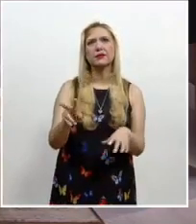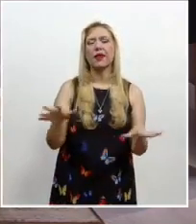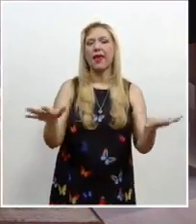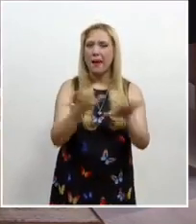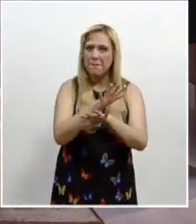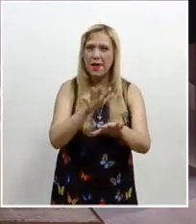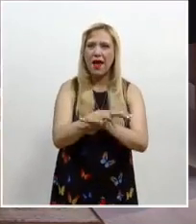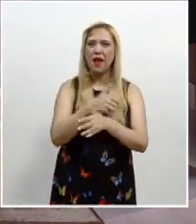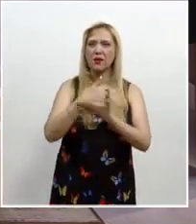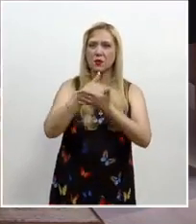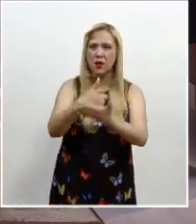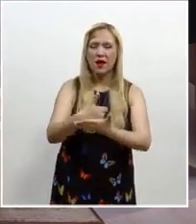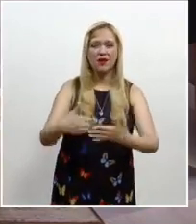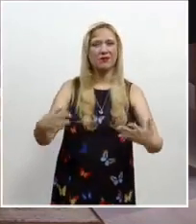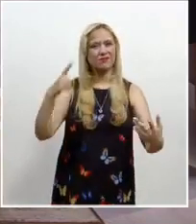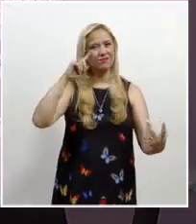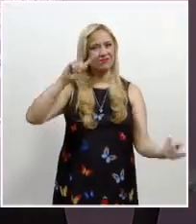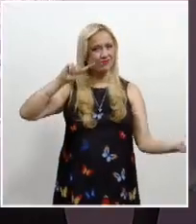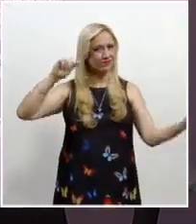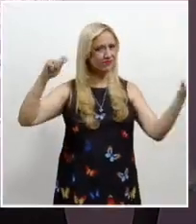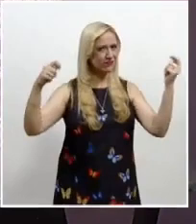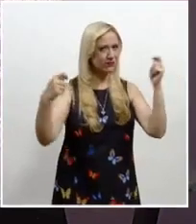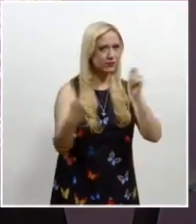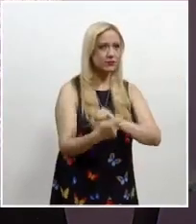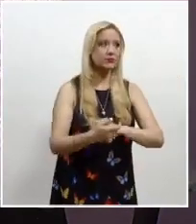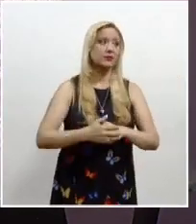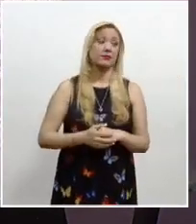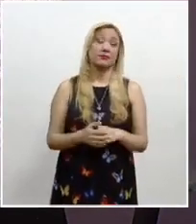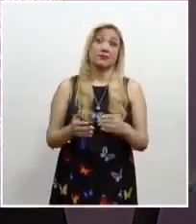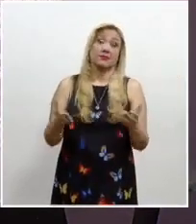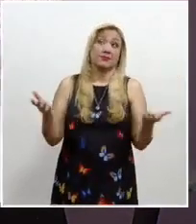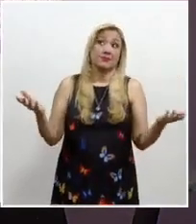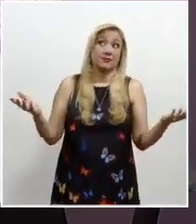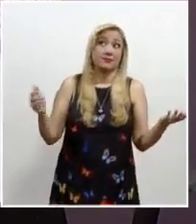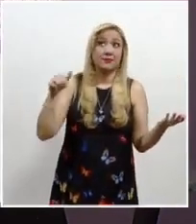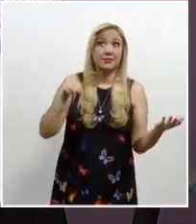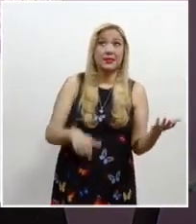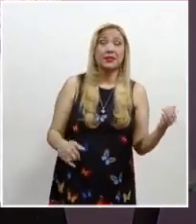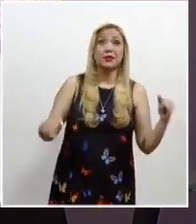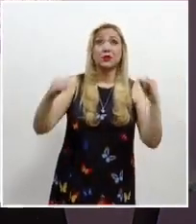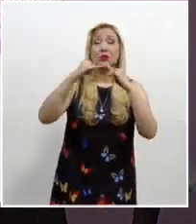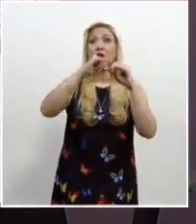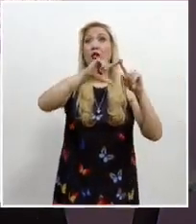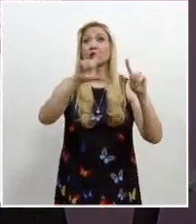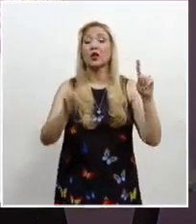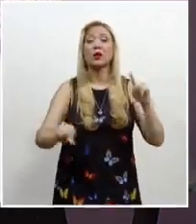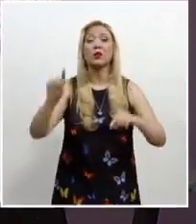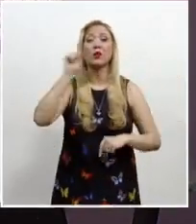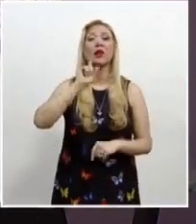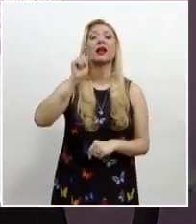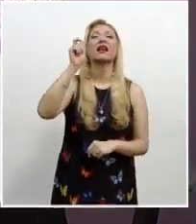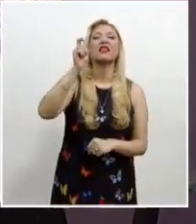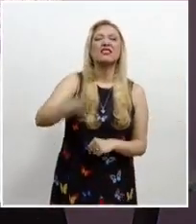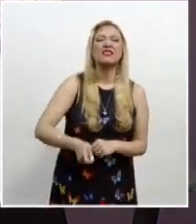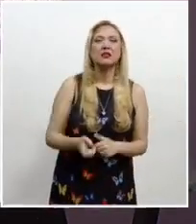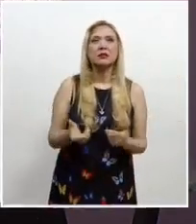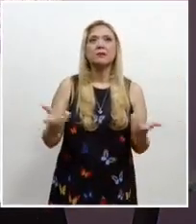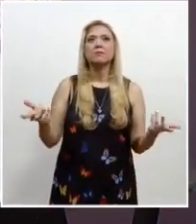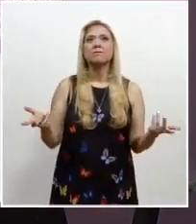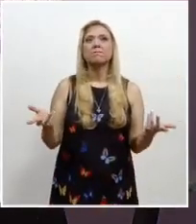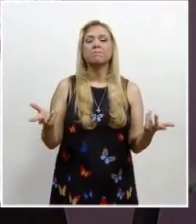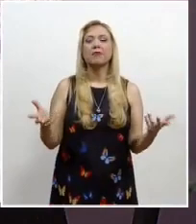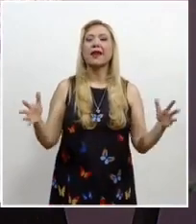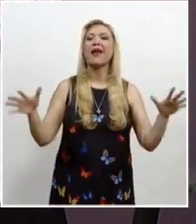Para transformar esta situación? Bueno, el rol del Instituto Nacional de las Mujeres tiene que ver justamente